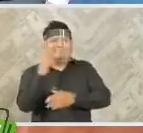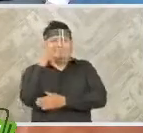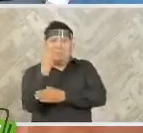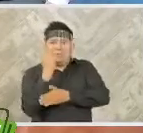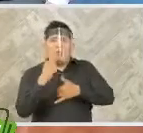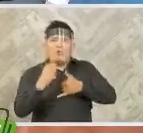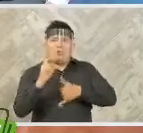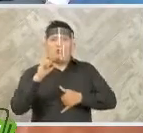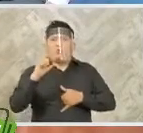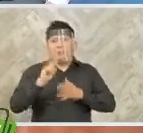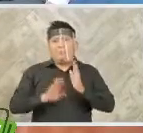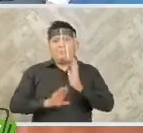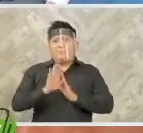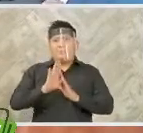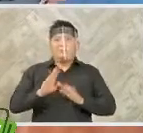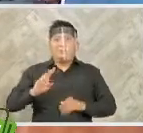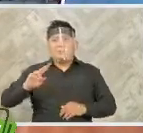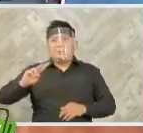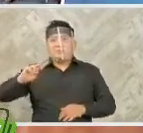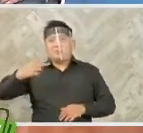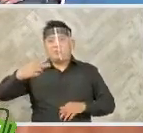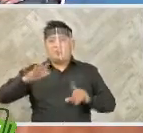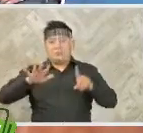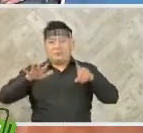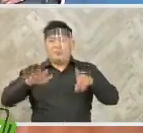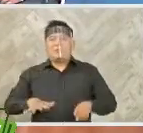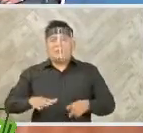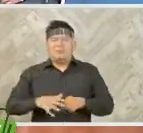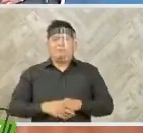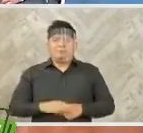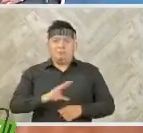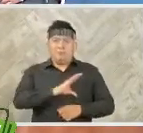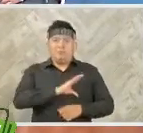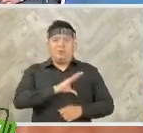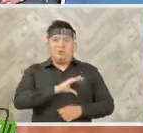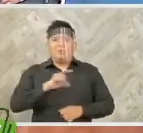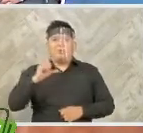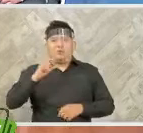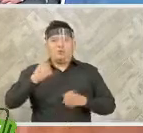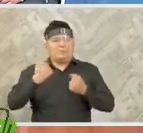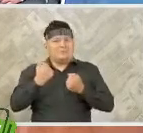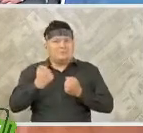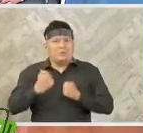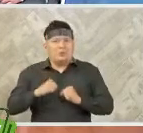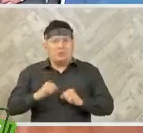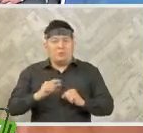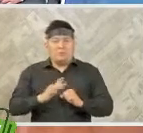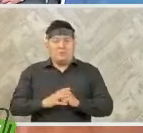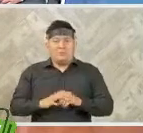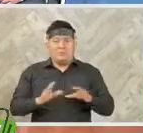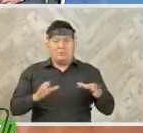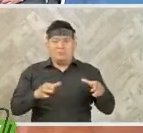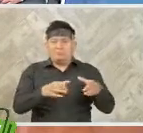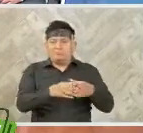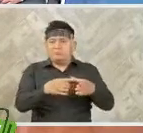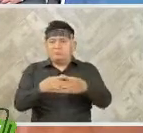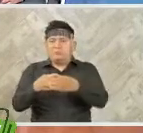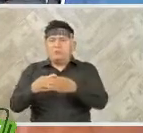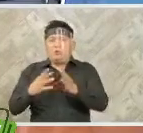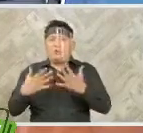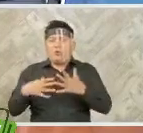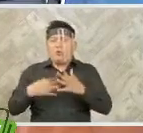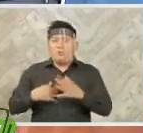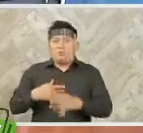durante el segundo semestre, el esfuerzo de la alcaldía fue a través de un grupo de bioseguridad que nace en un